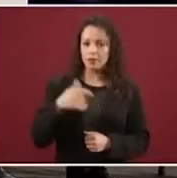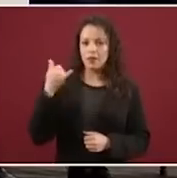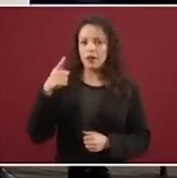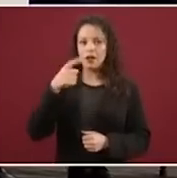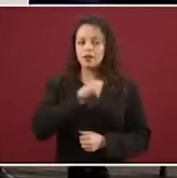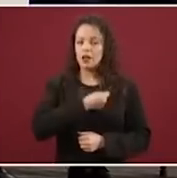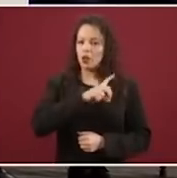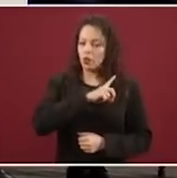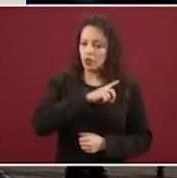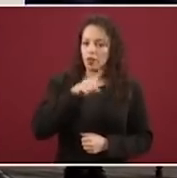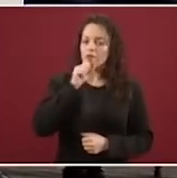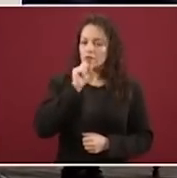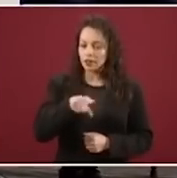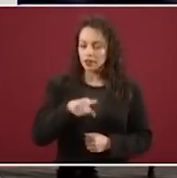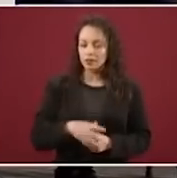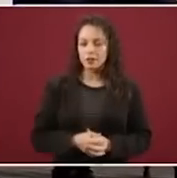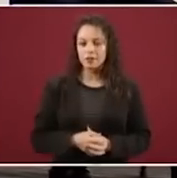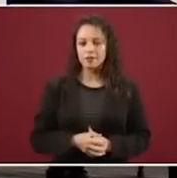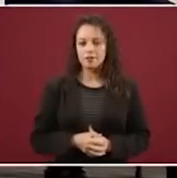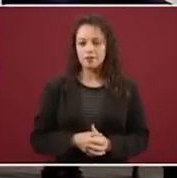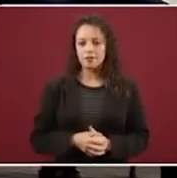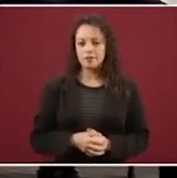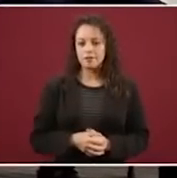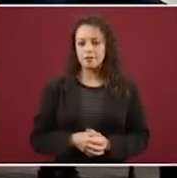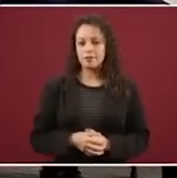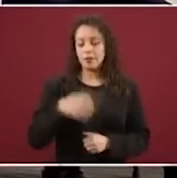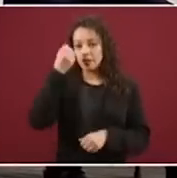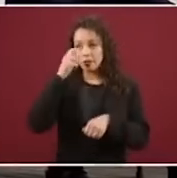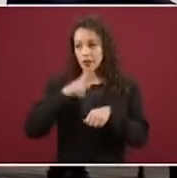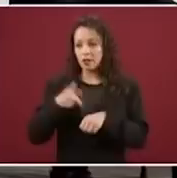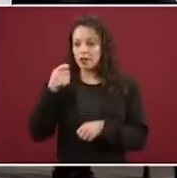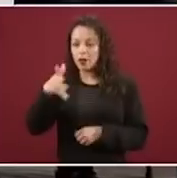la Secretaría que lleva ese nombre, Bienestar.